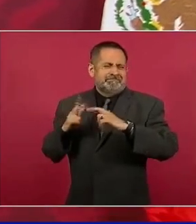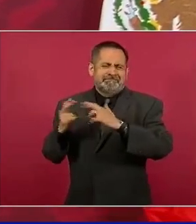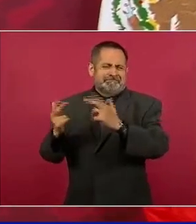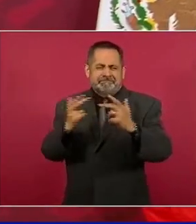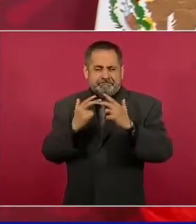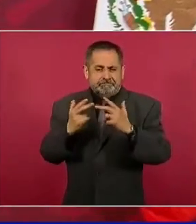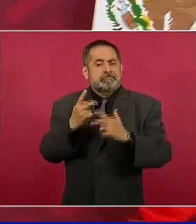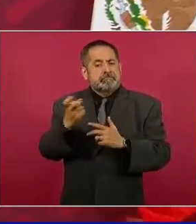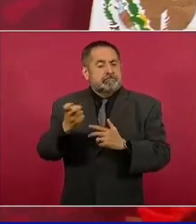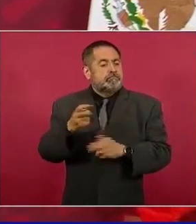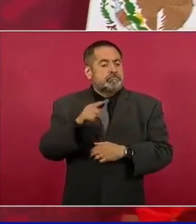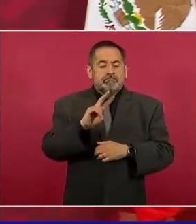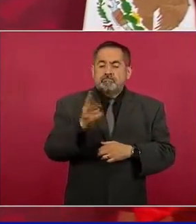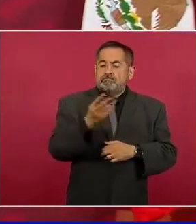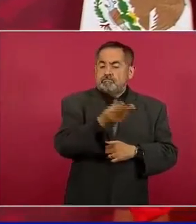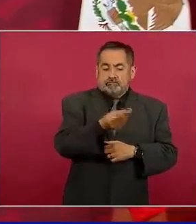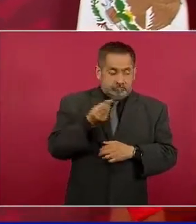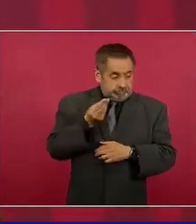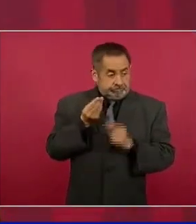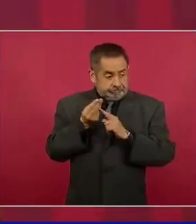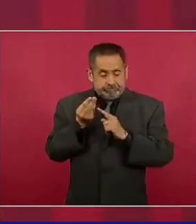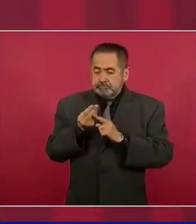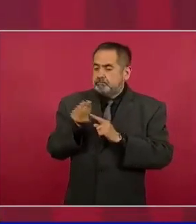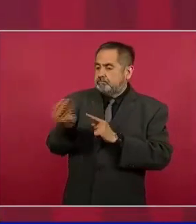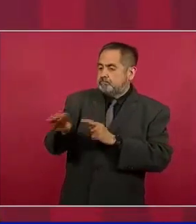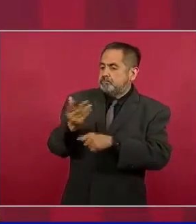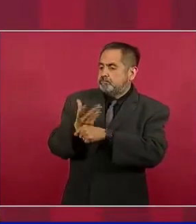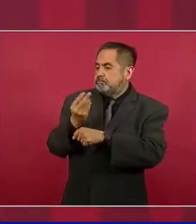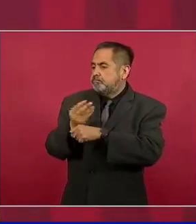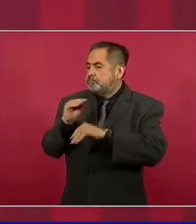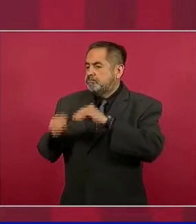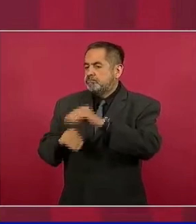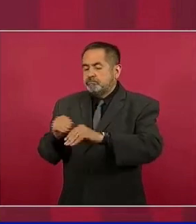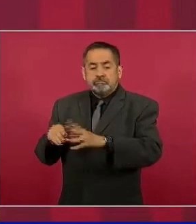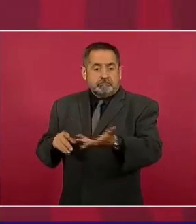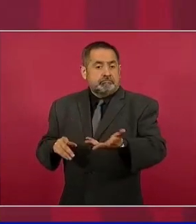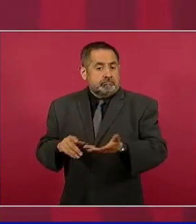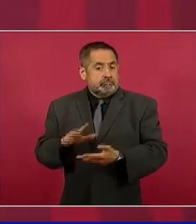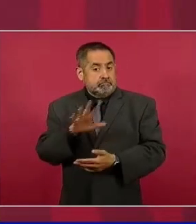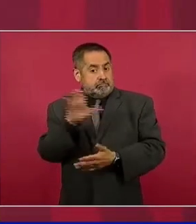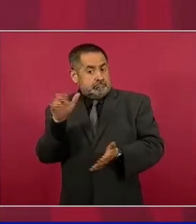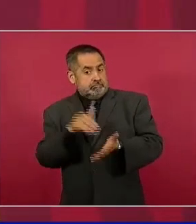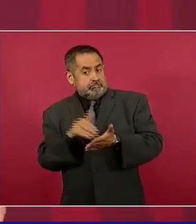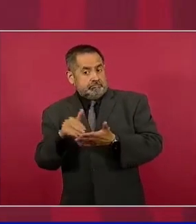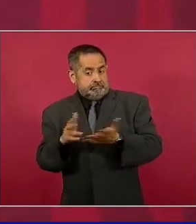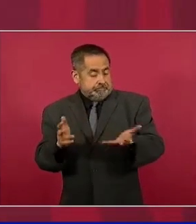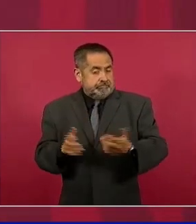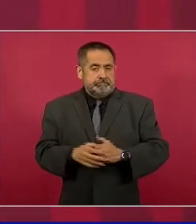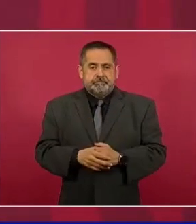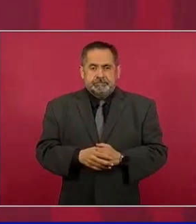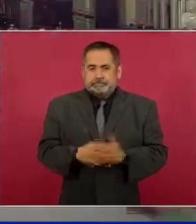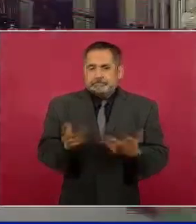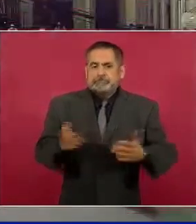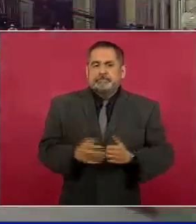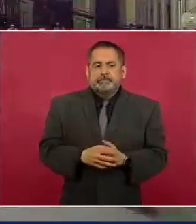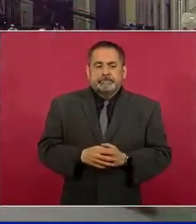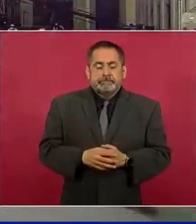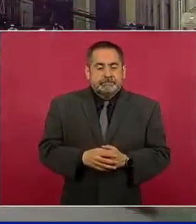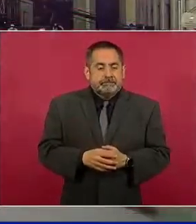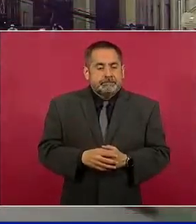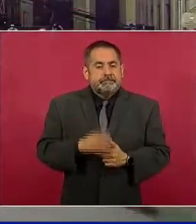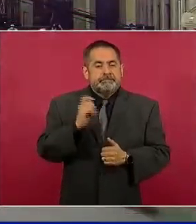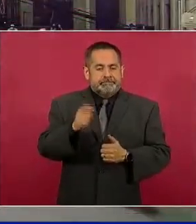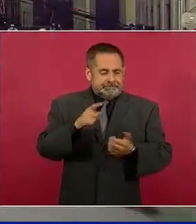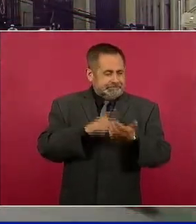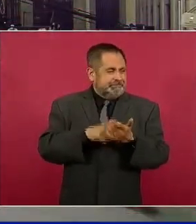siniestros. Y en eso se va a utilizar ese dinero que aportaron. Pero bueno, había la